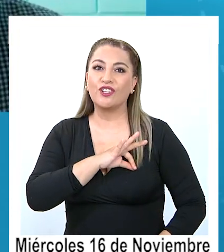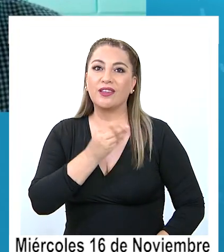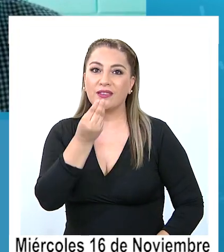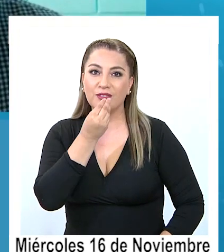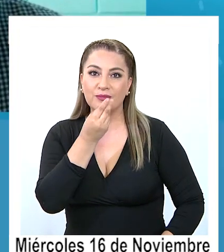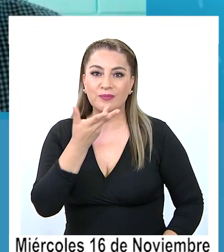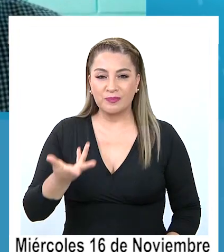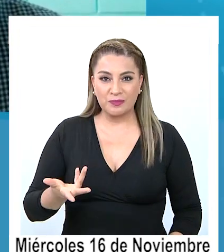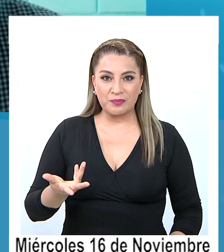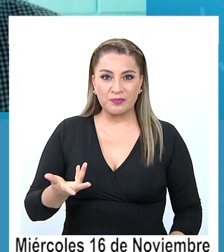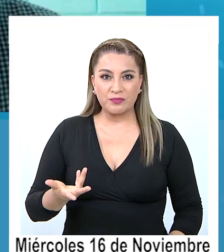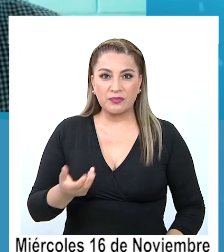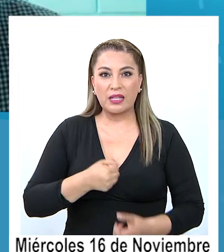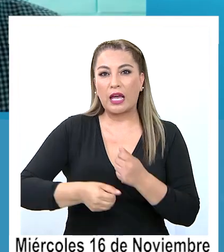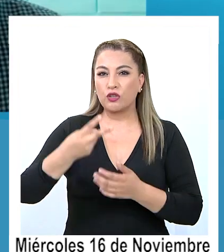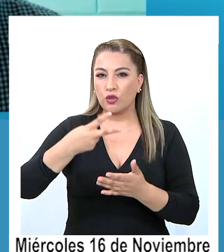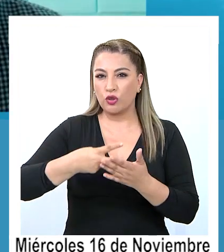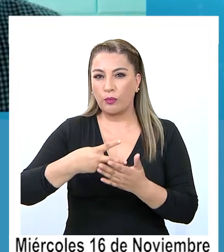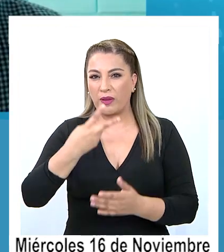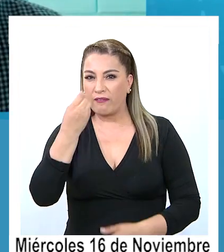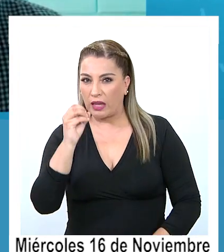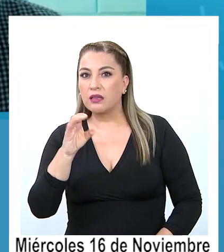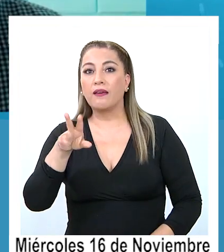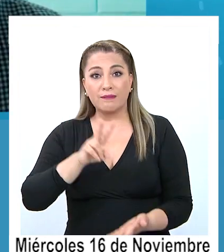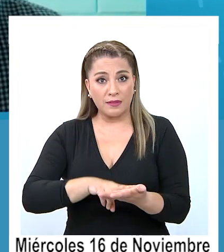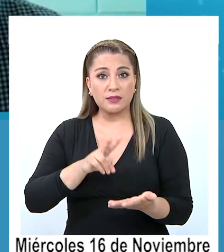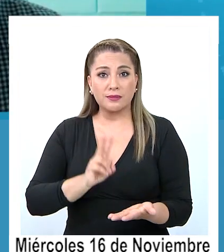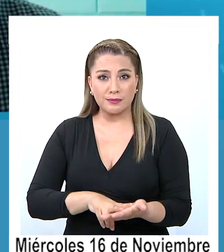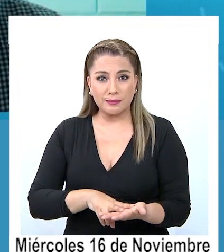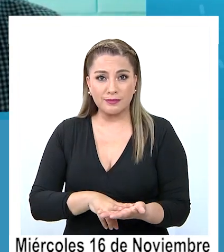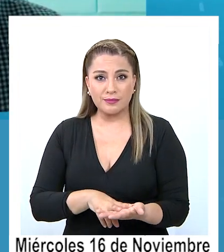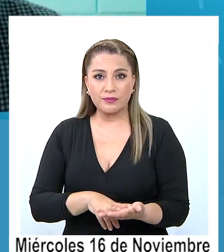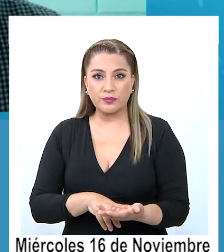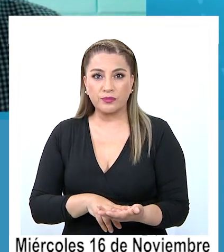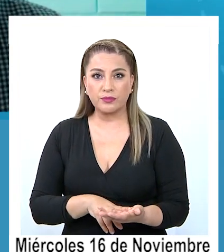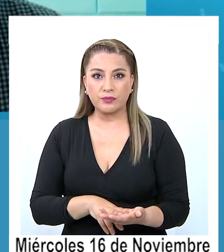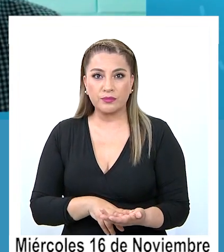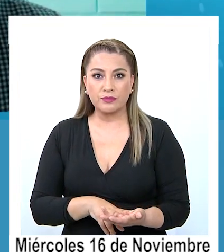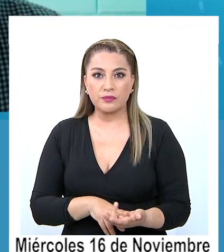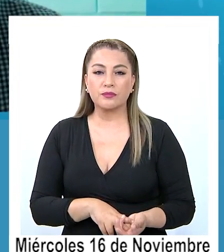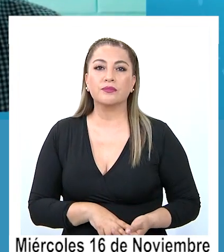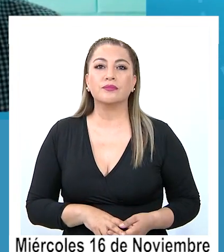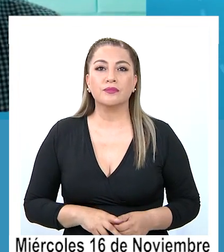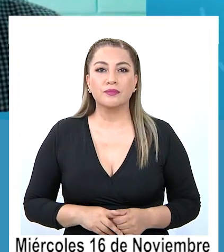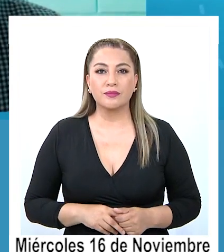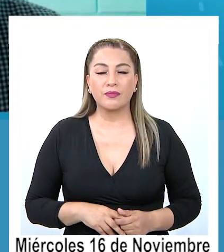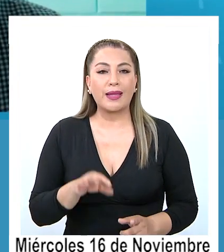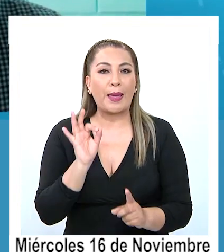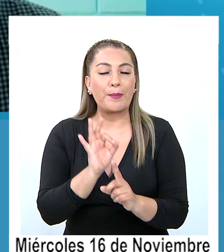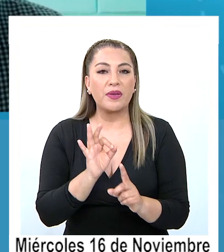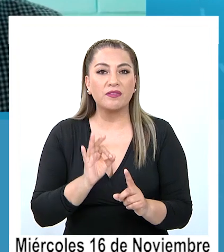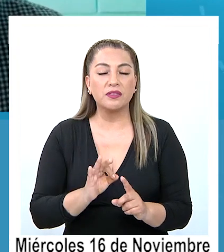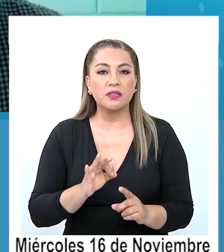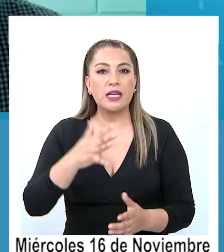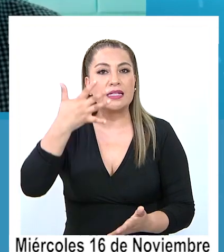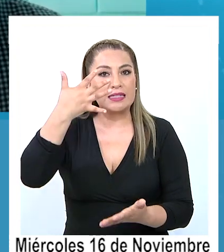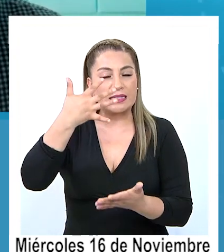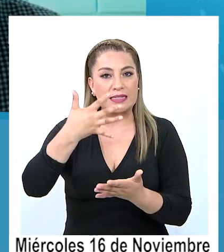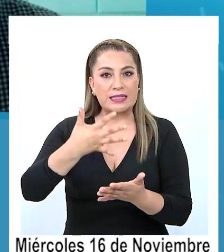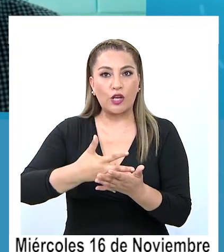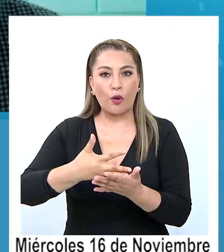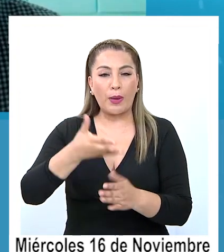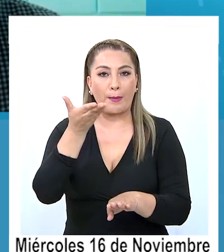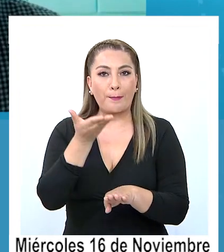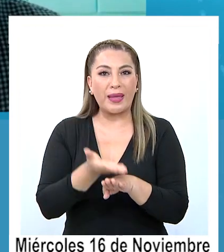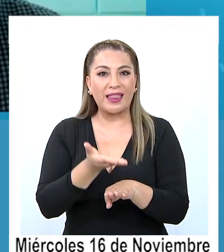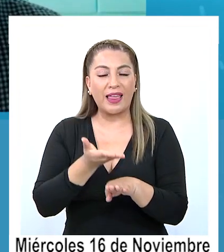Pasó que en el año 2020, efectivamente, este tribunal en específico recibió más de 5.000